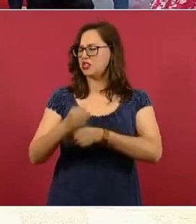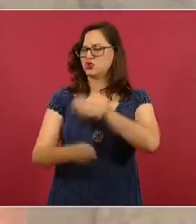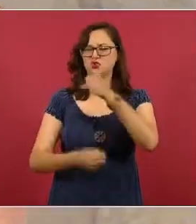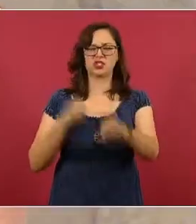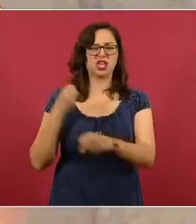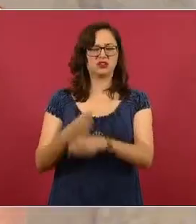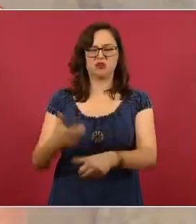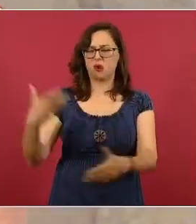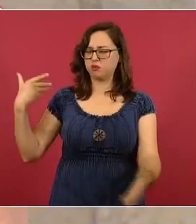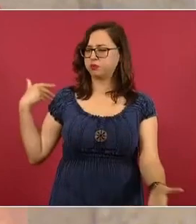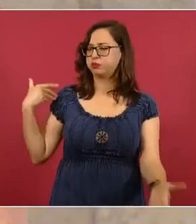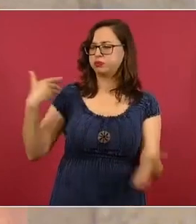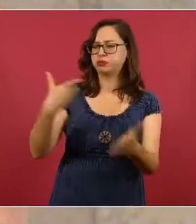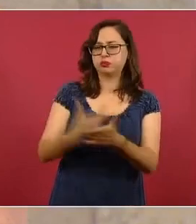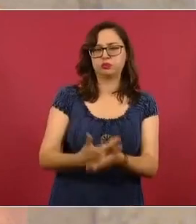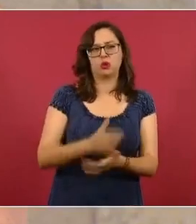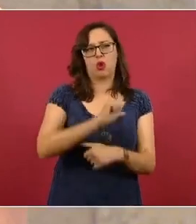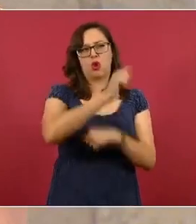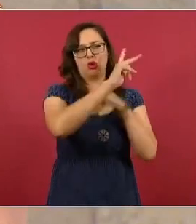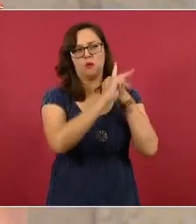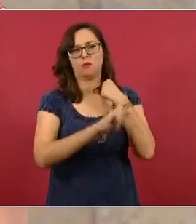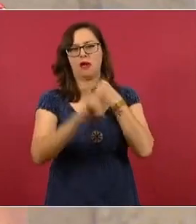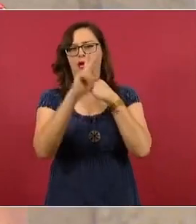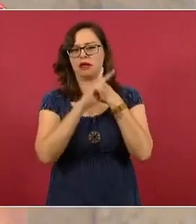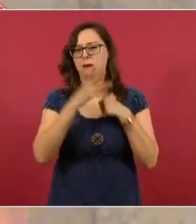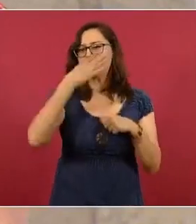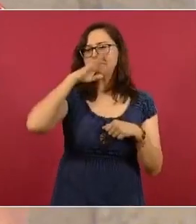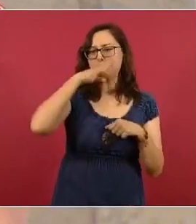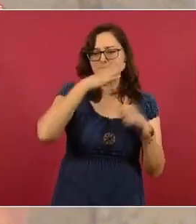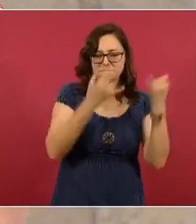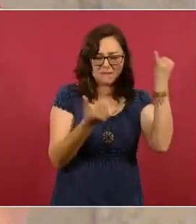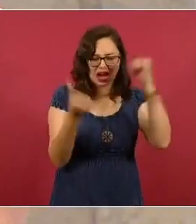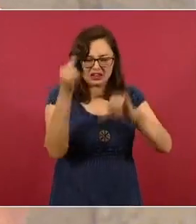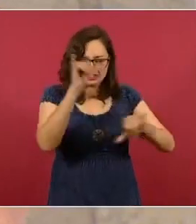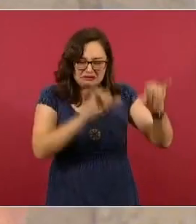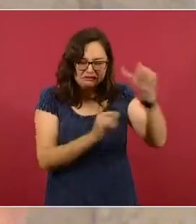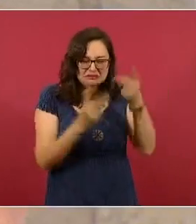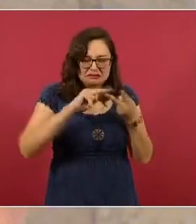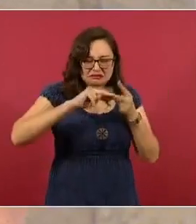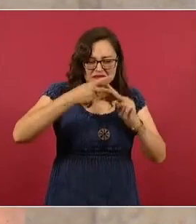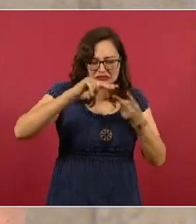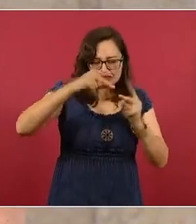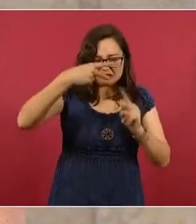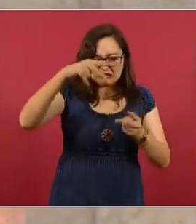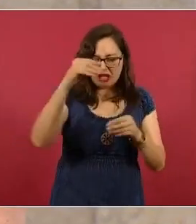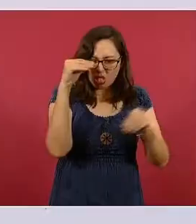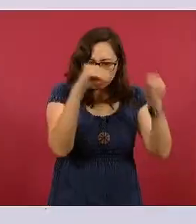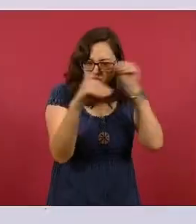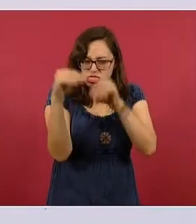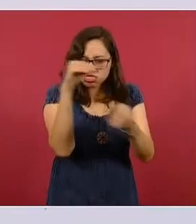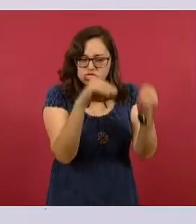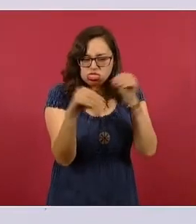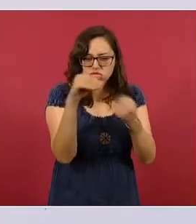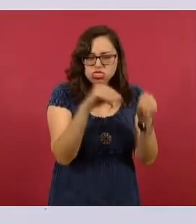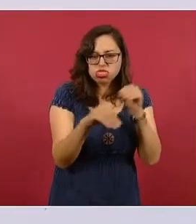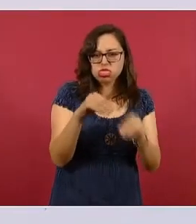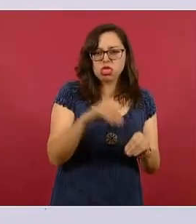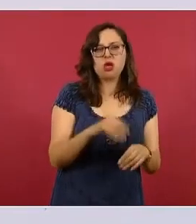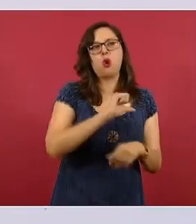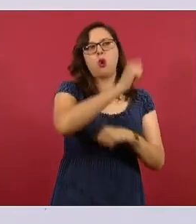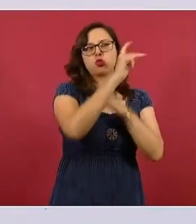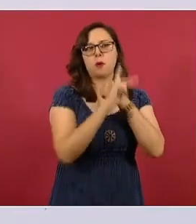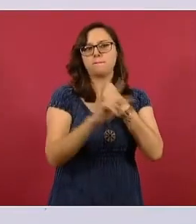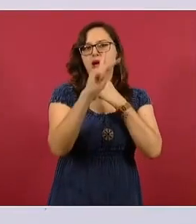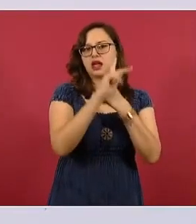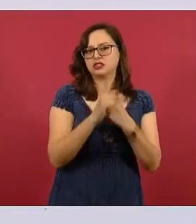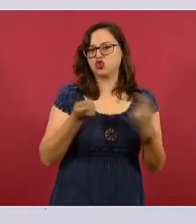mayor productividad, lo que no solo hubiese significado la dependencia de semillas del exterior y de unas cuantas empresas,